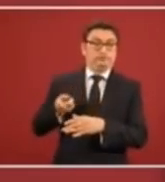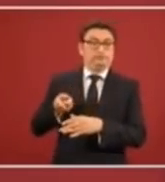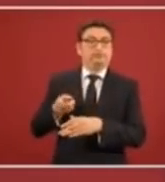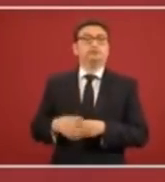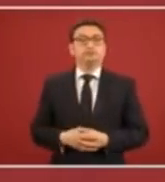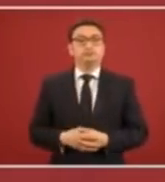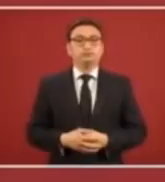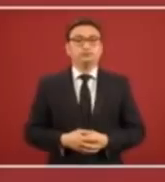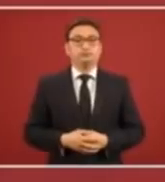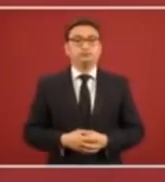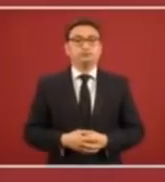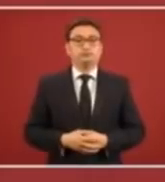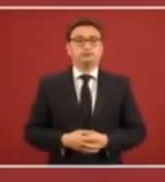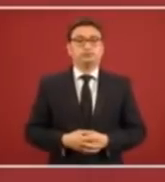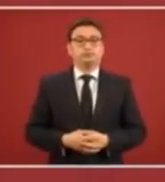el